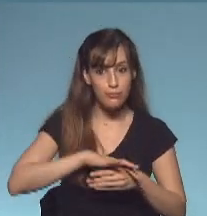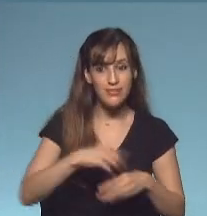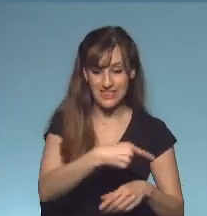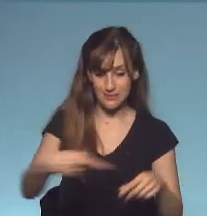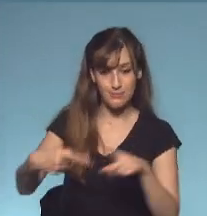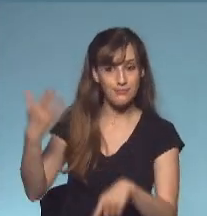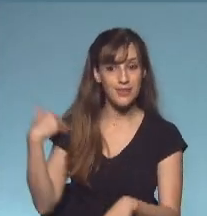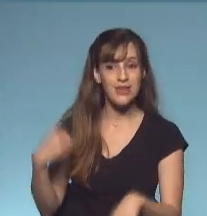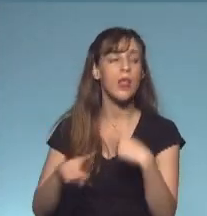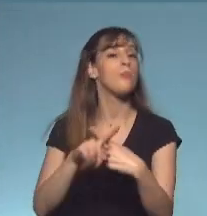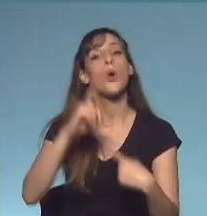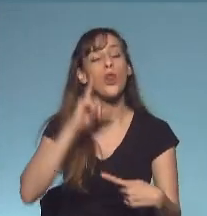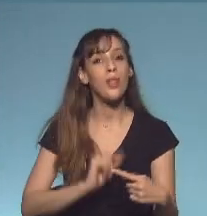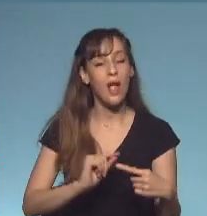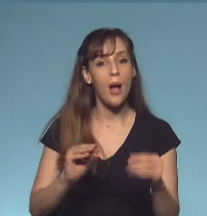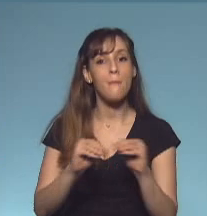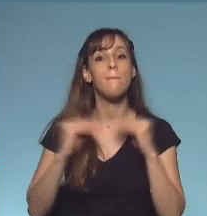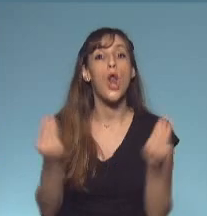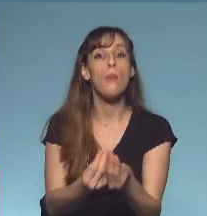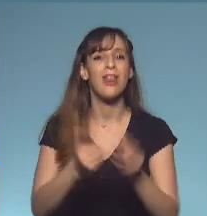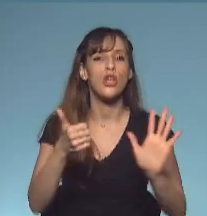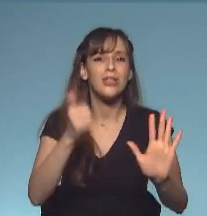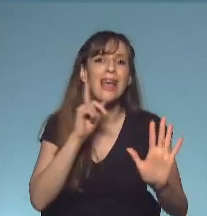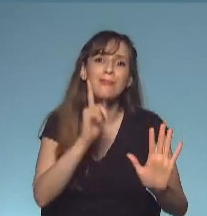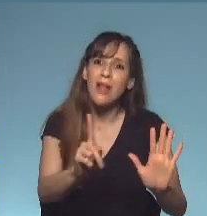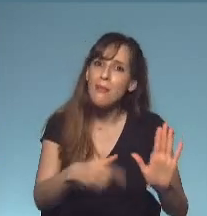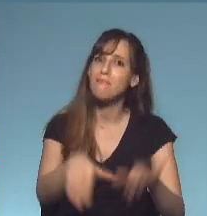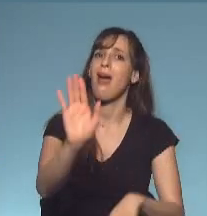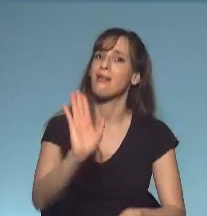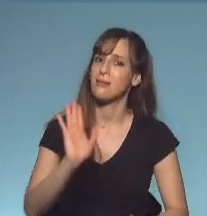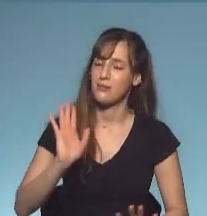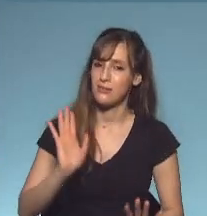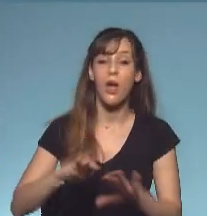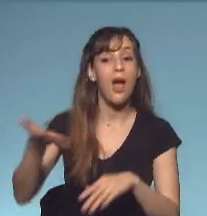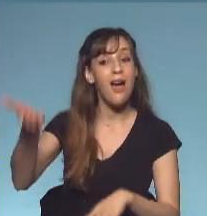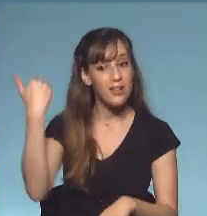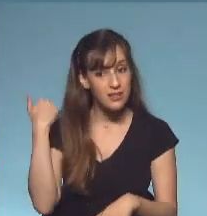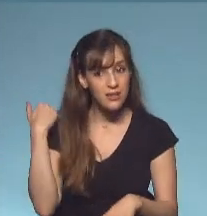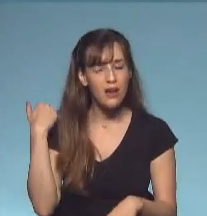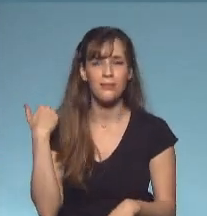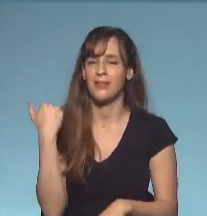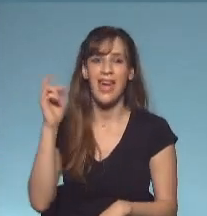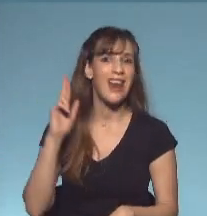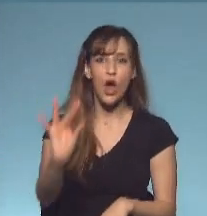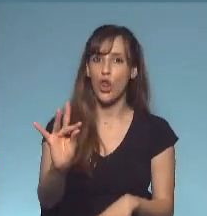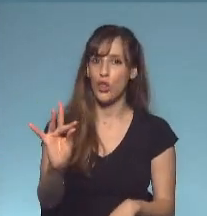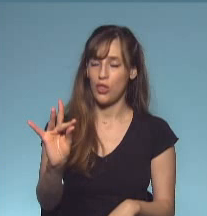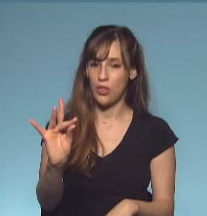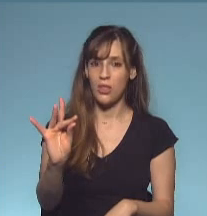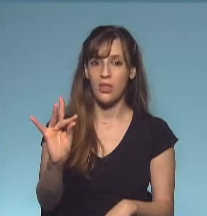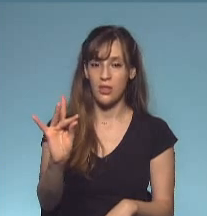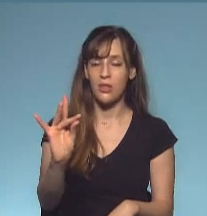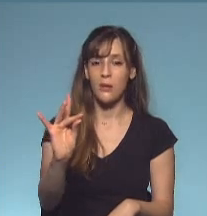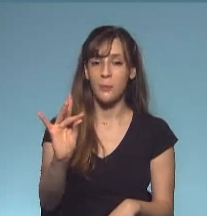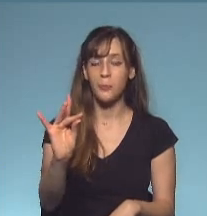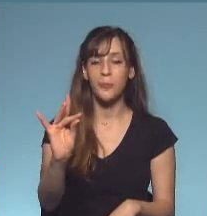promedio por día, 6.000, más de 6.000. Y ayer se batió un récord comparado